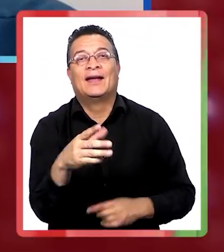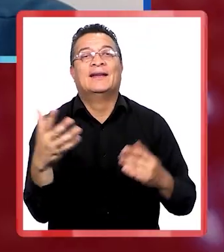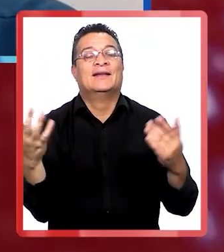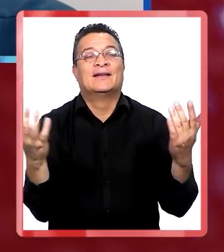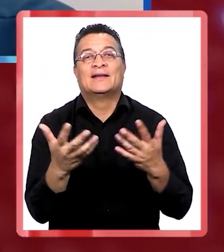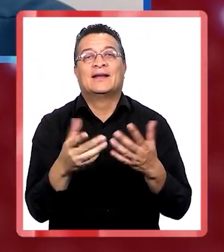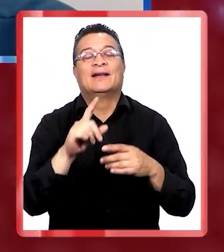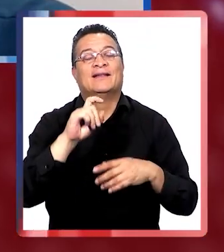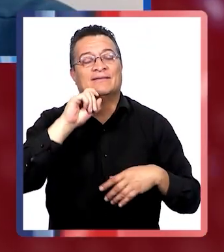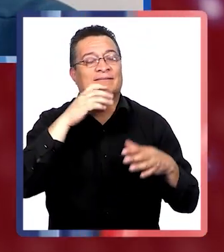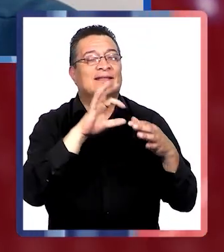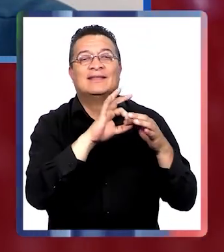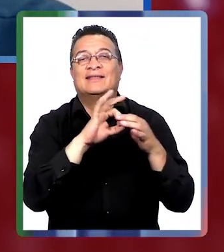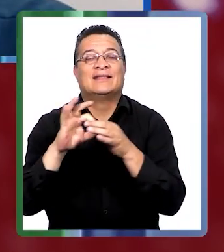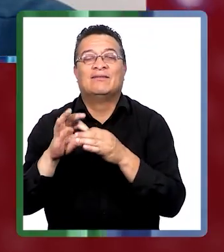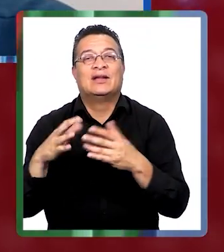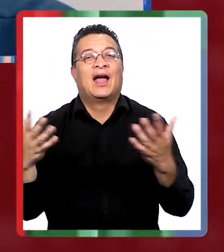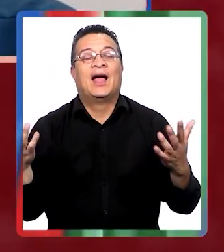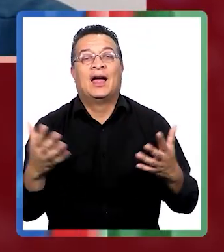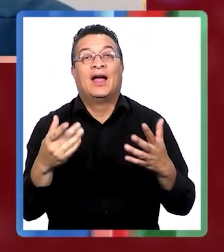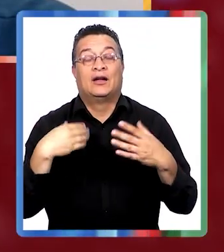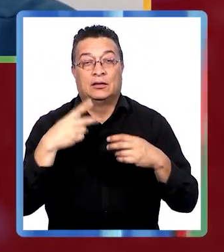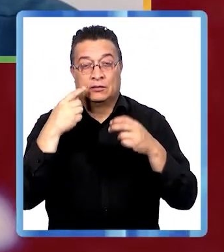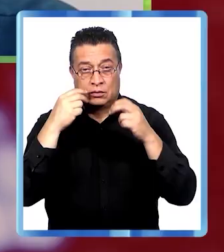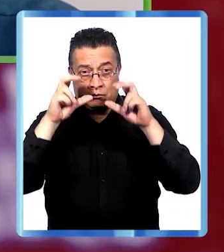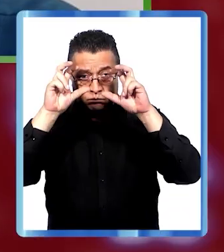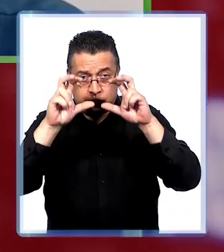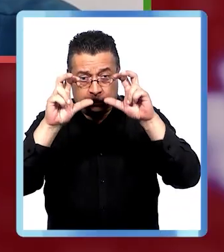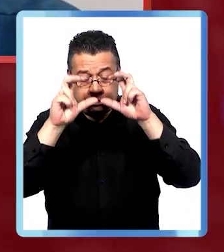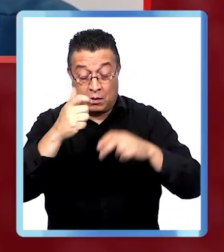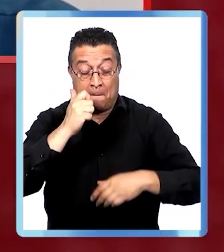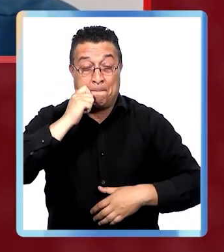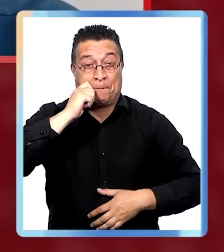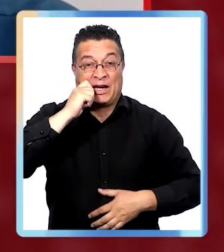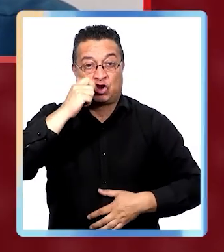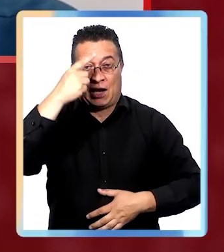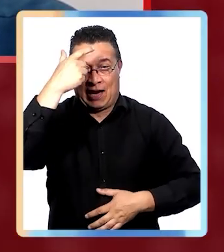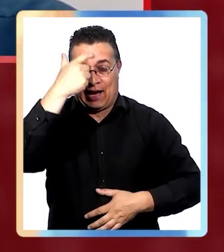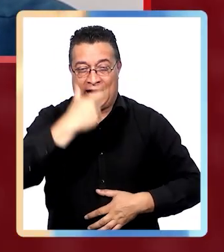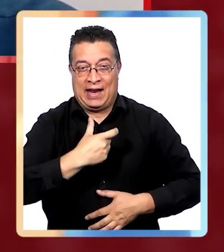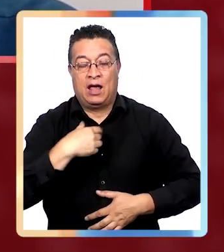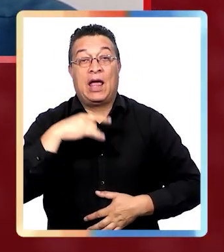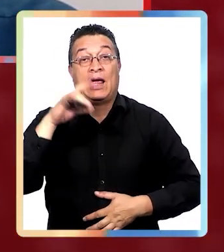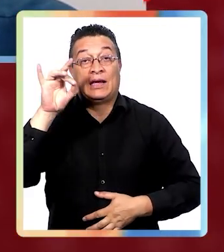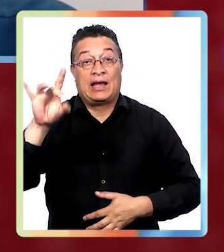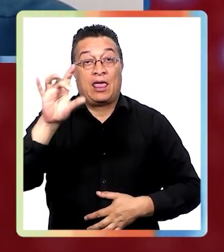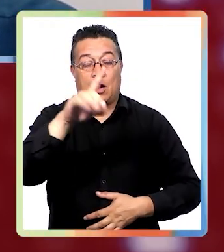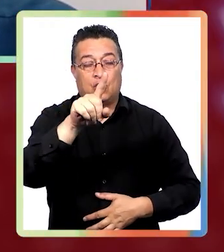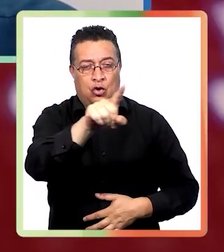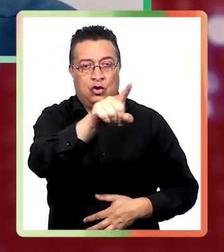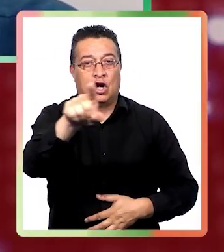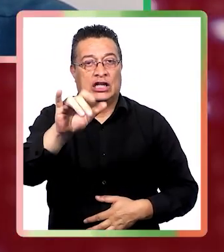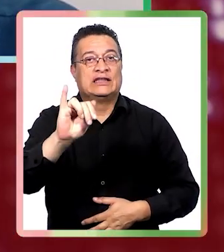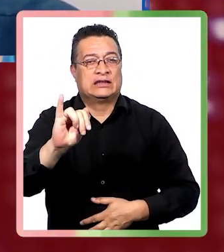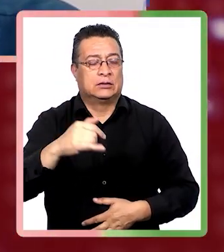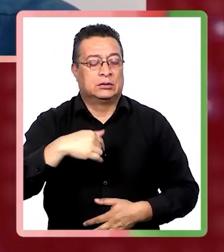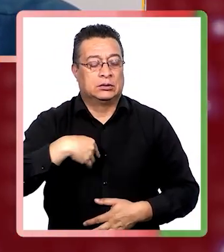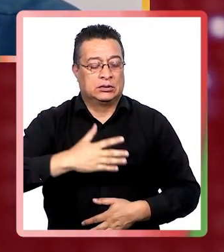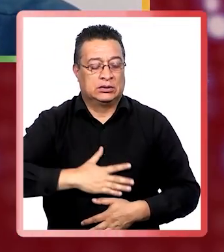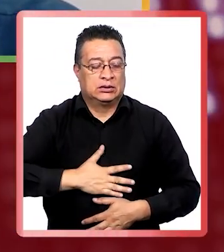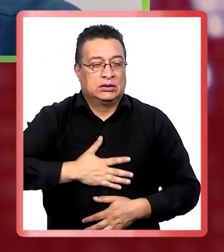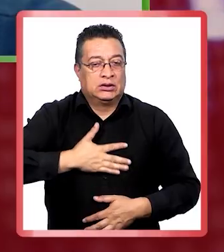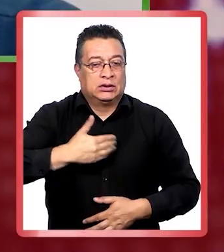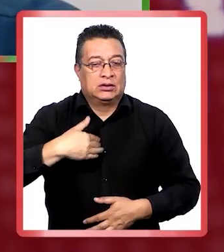voy a realizarle en lo que implica básicamente el monitoreo personal de cada una de las personas que puedan estar